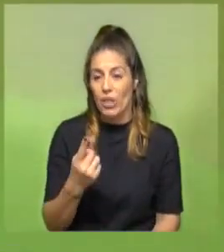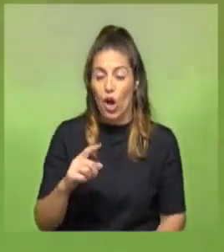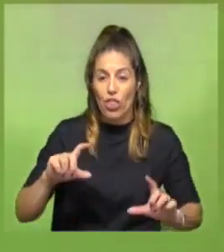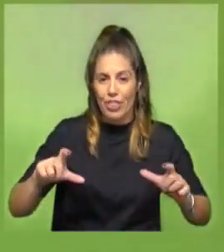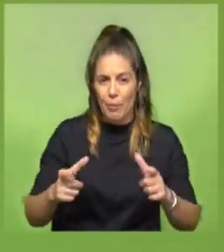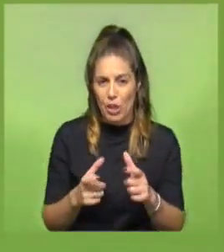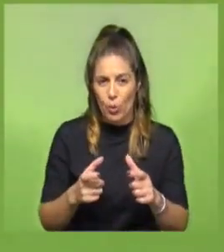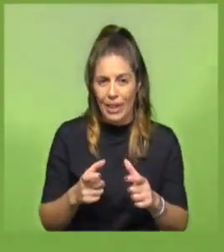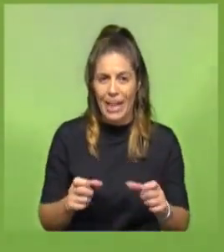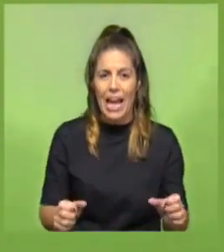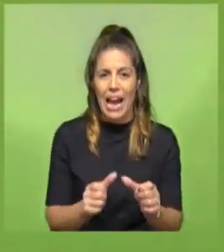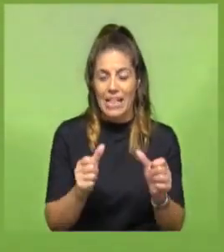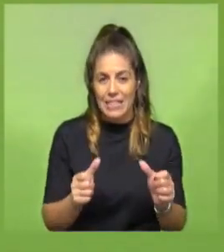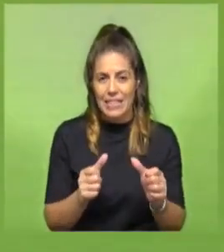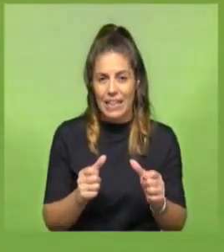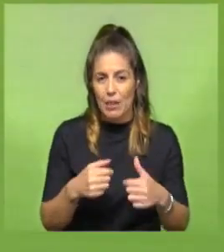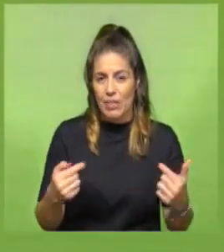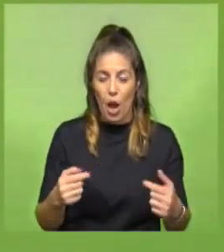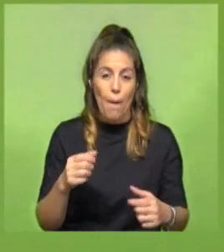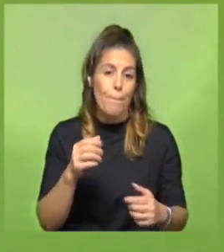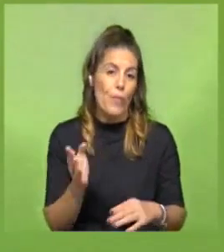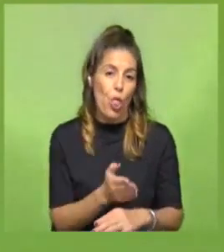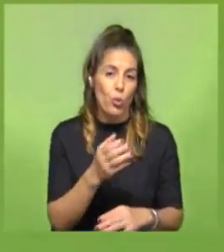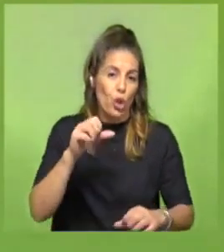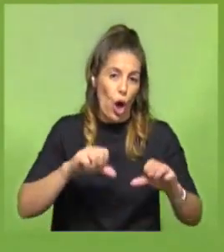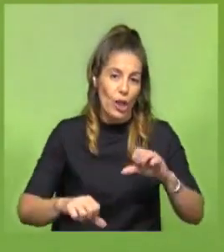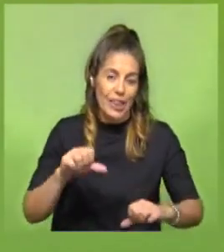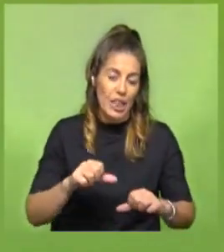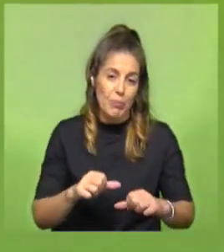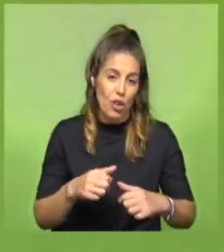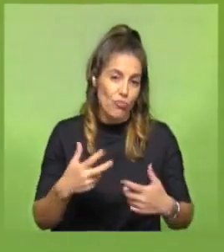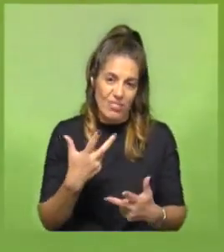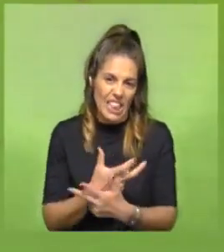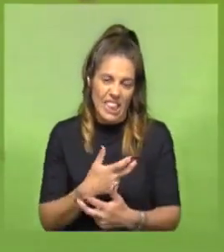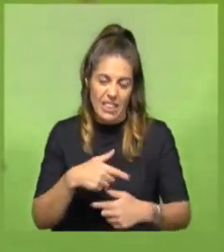disminuir la aplicación de determinados productos químicos, ya sean insecticidas u